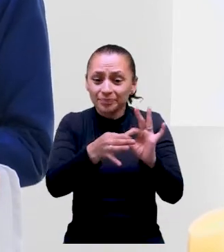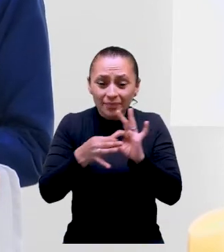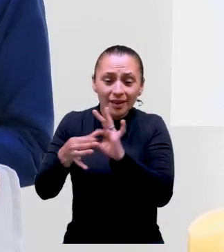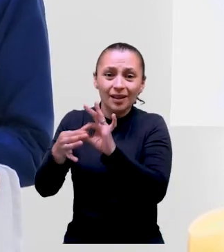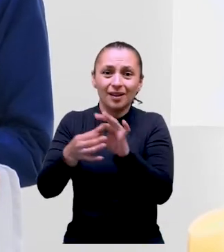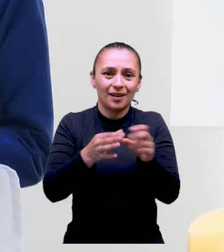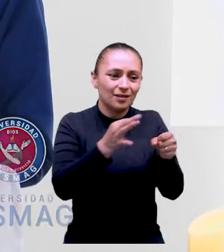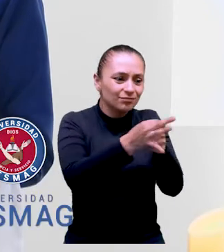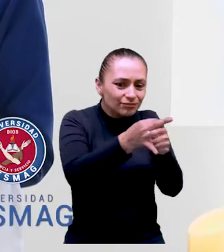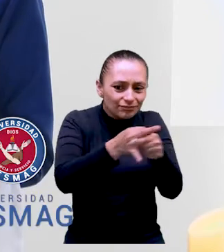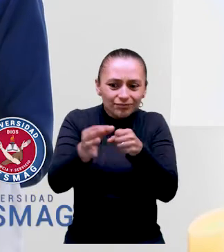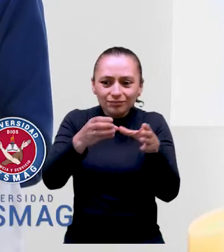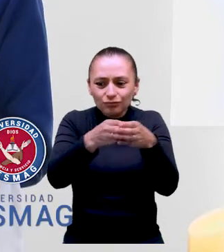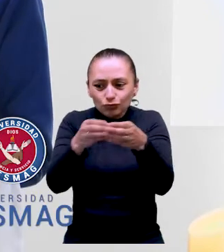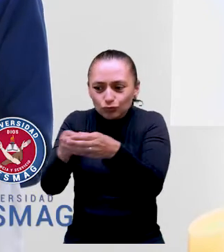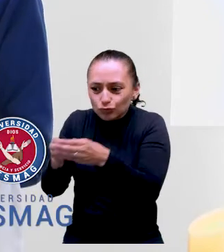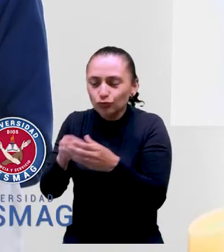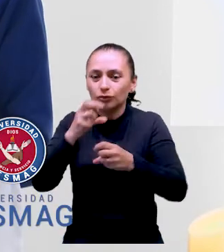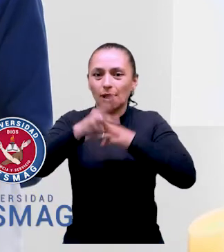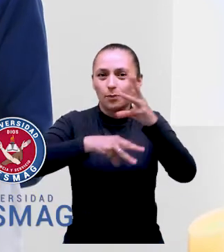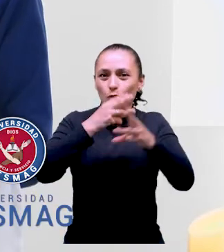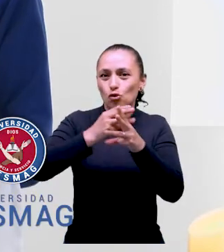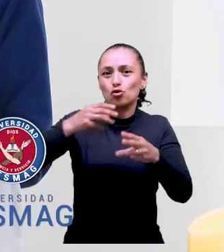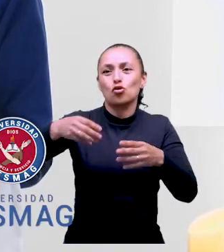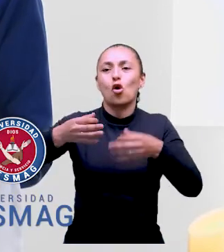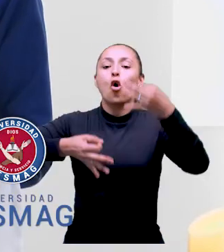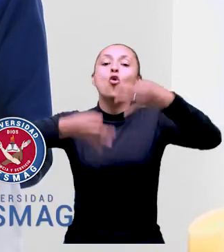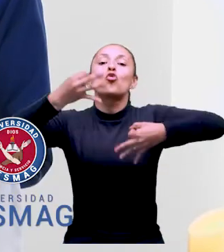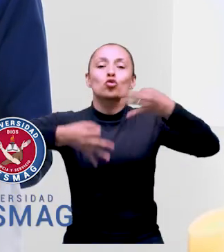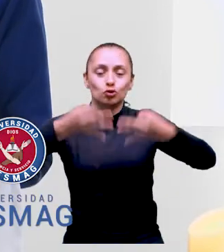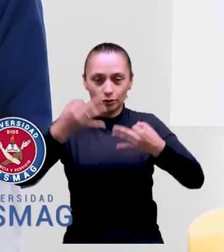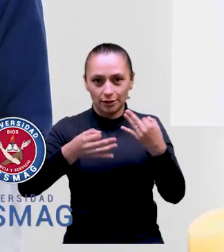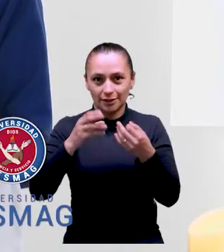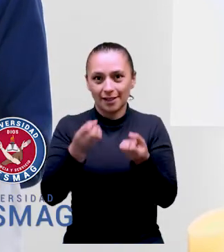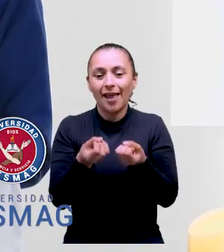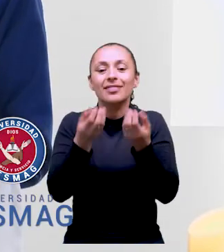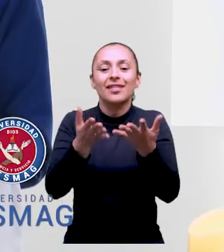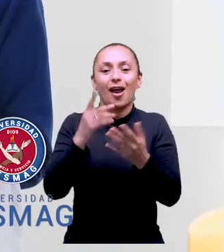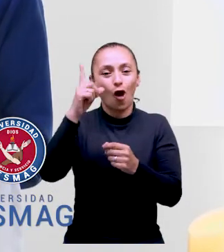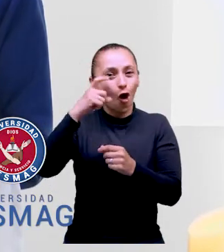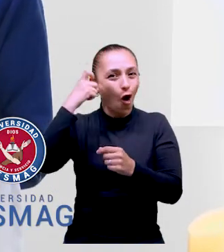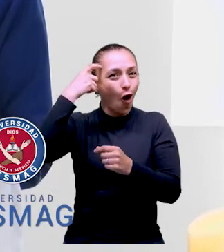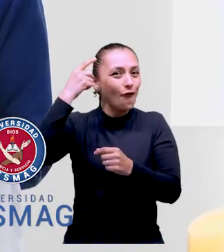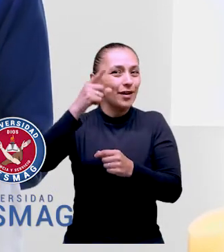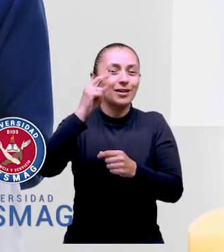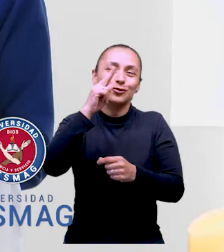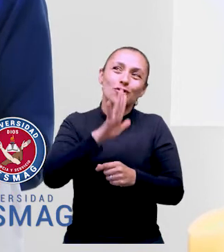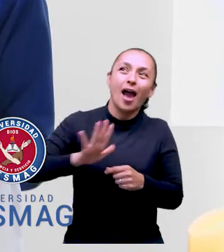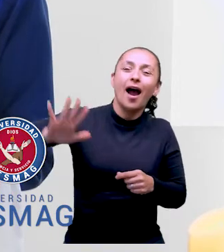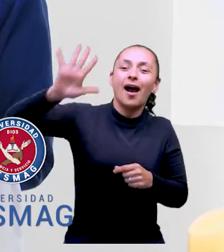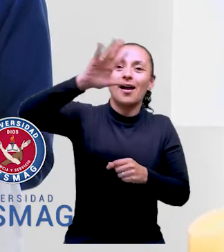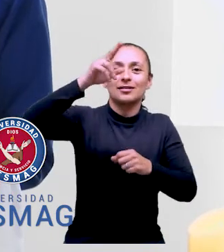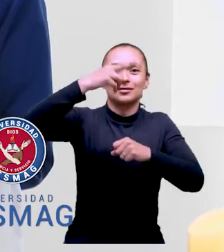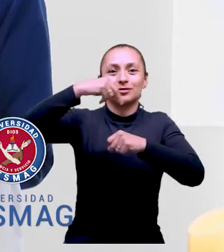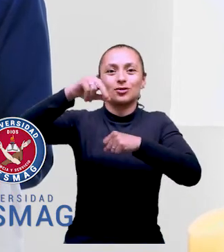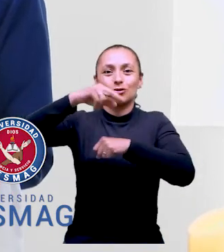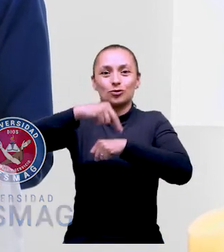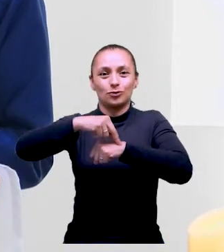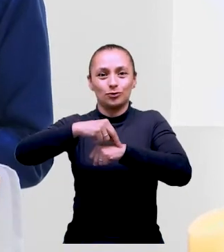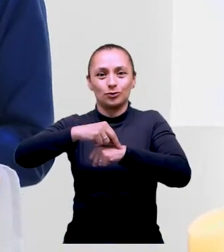qué cantera de conversaciones por corrillos del mundo con justicia y gobiernas las naciones de la